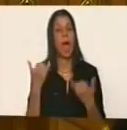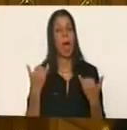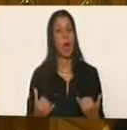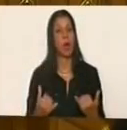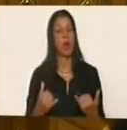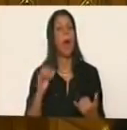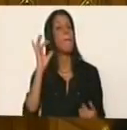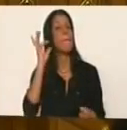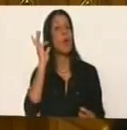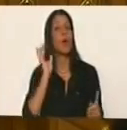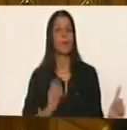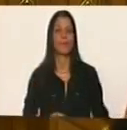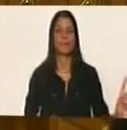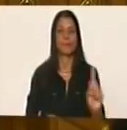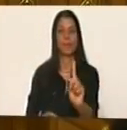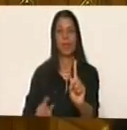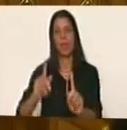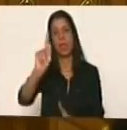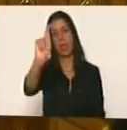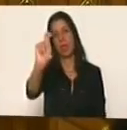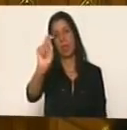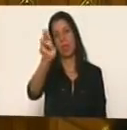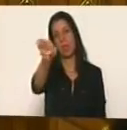la constituyente Tania Díaz.